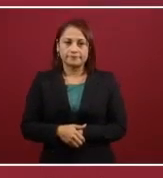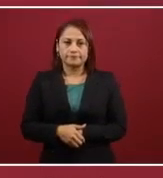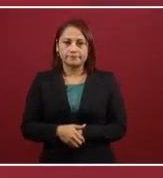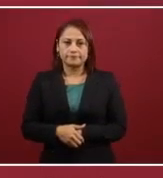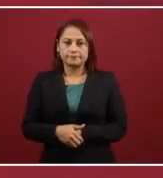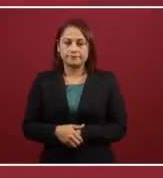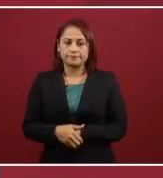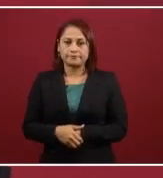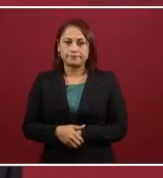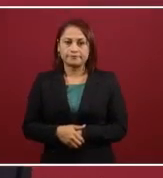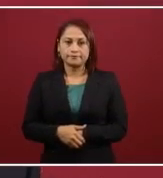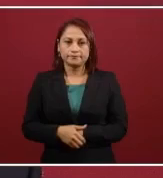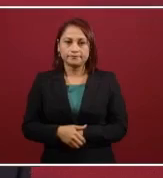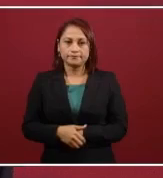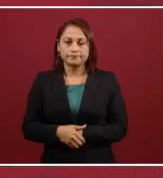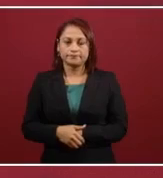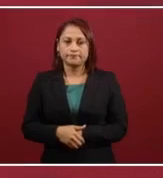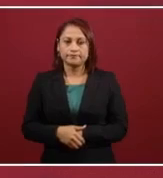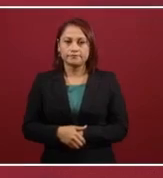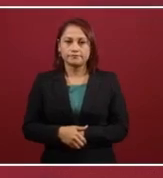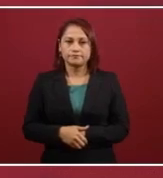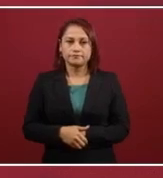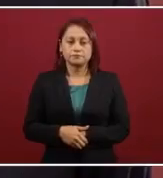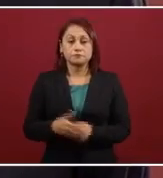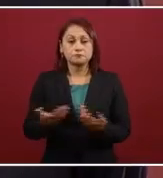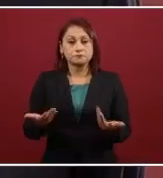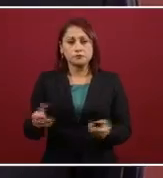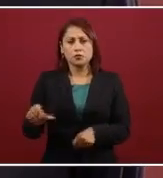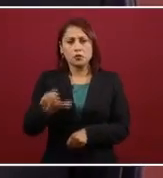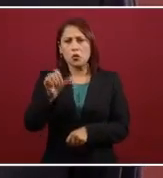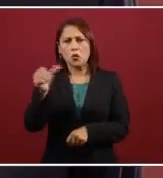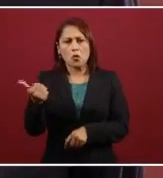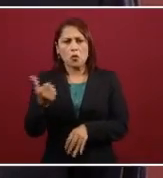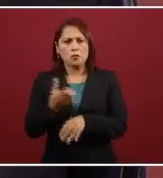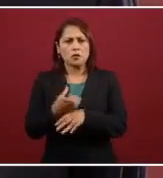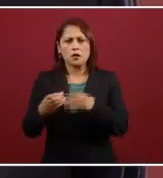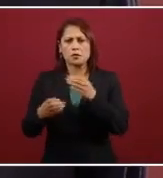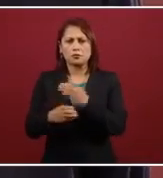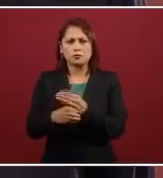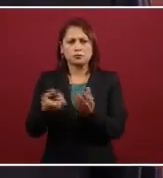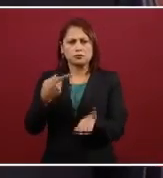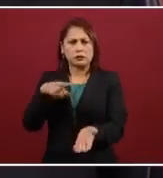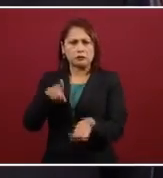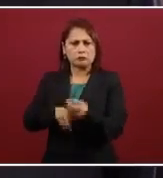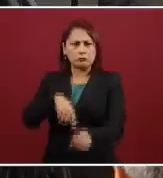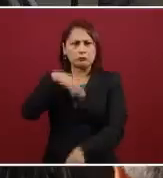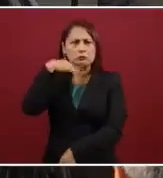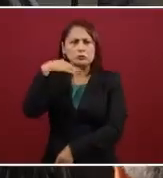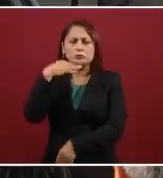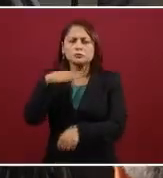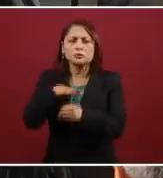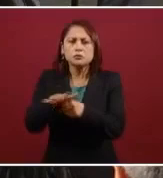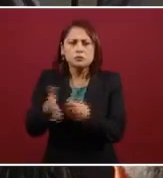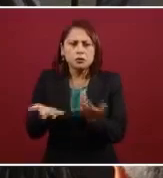¿Qué otra cosa podría ser motivo de corrupción o